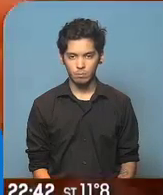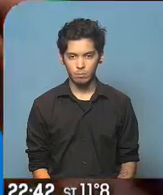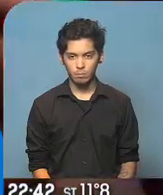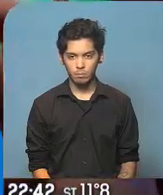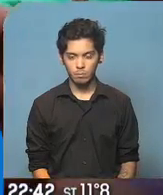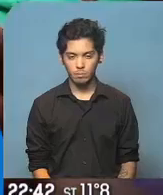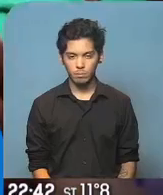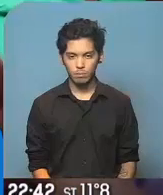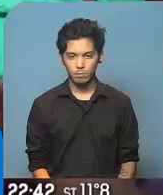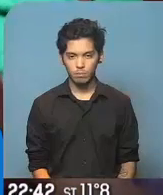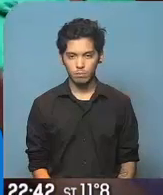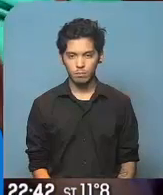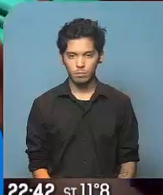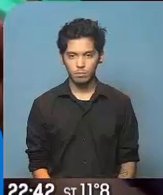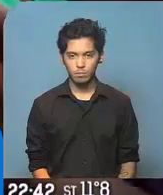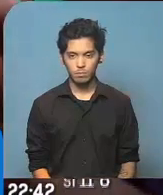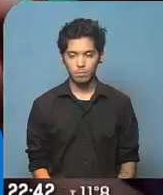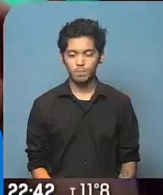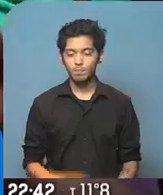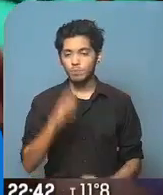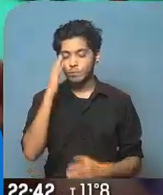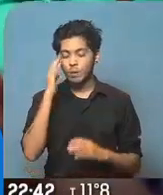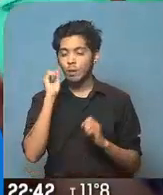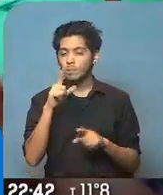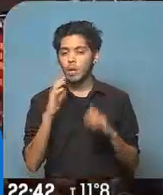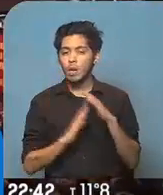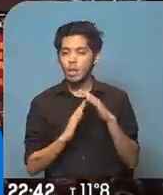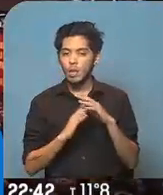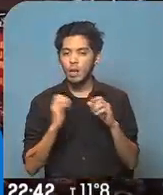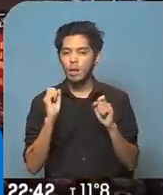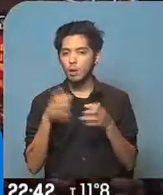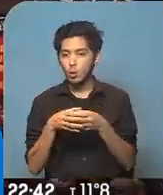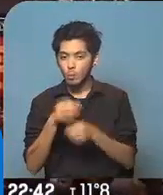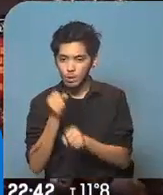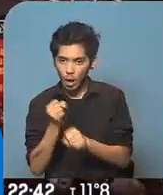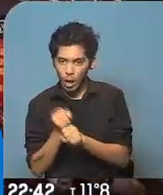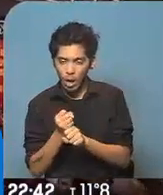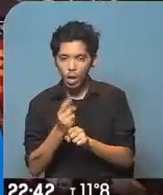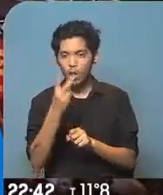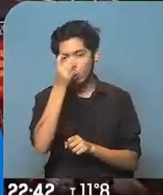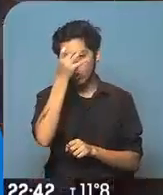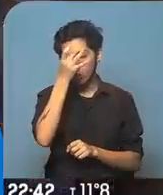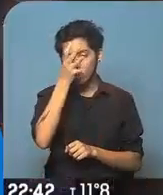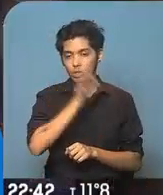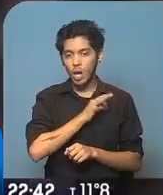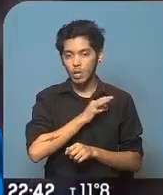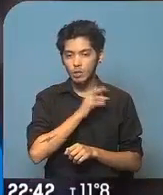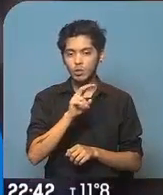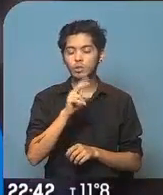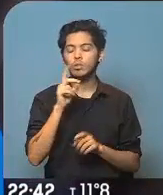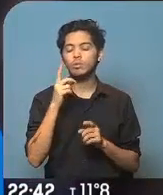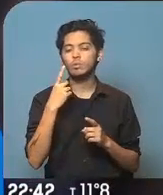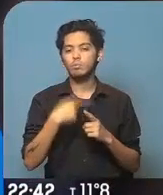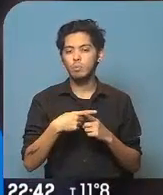transparência. El líder del Partido de los Trabajadores, condenado a 12 años y un mes de prisión por corrupción y blanqueo, reiteró